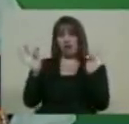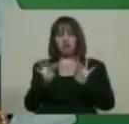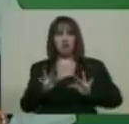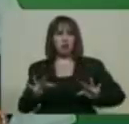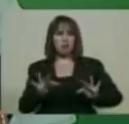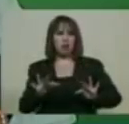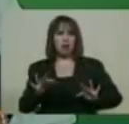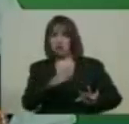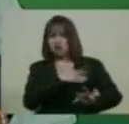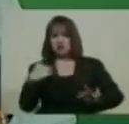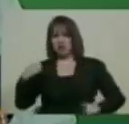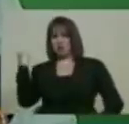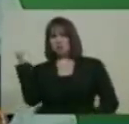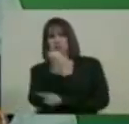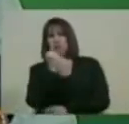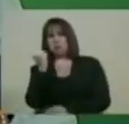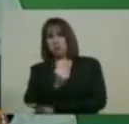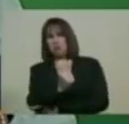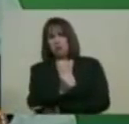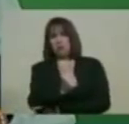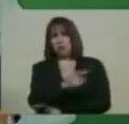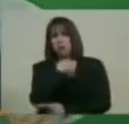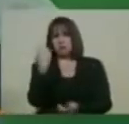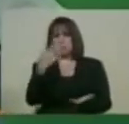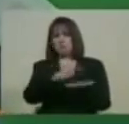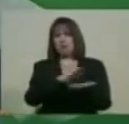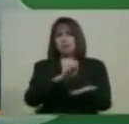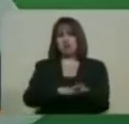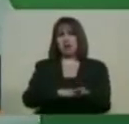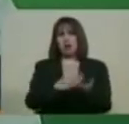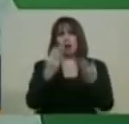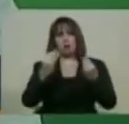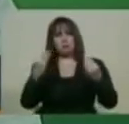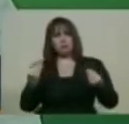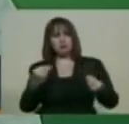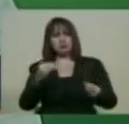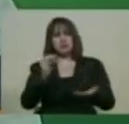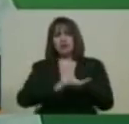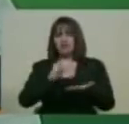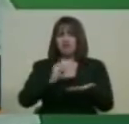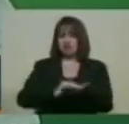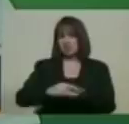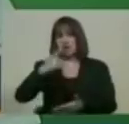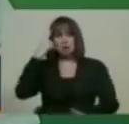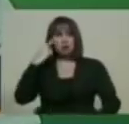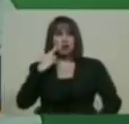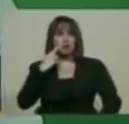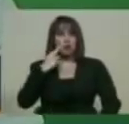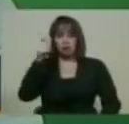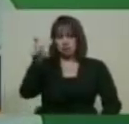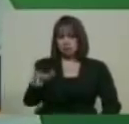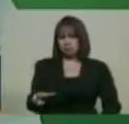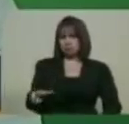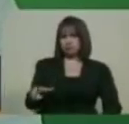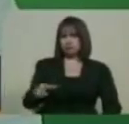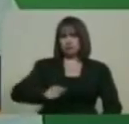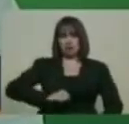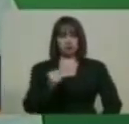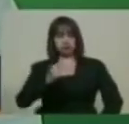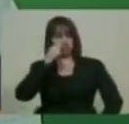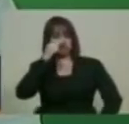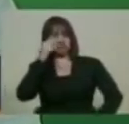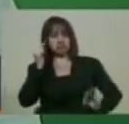oligarquía quiso apuñalar y asesinar en varias oportunidades a Bolívar. Por eso la oligarquía bogotana